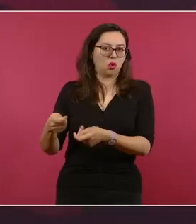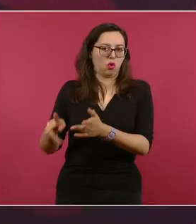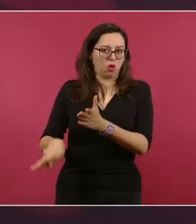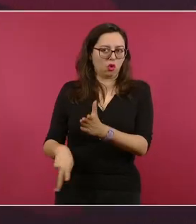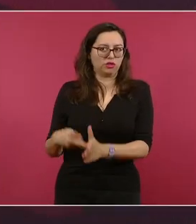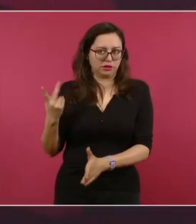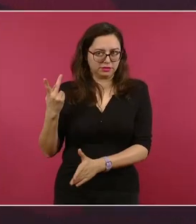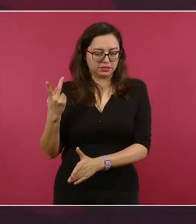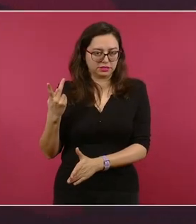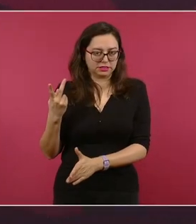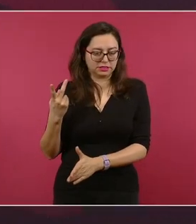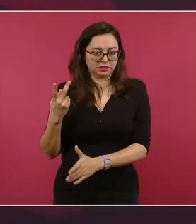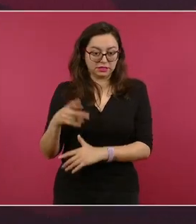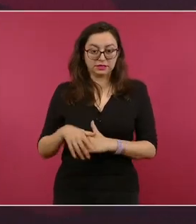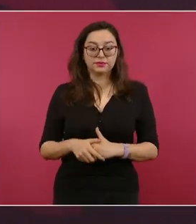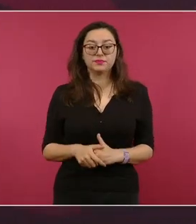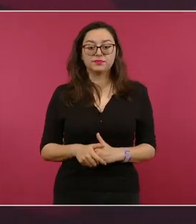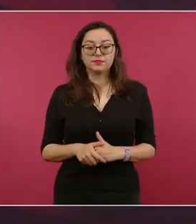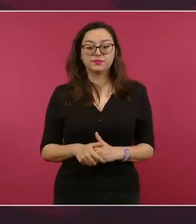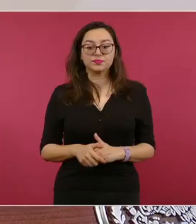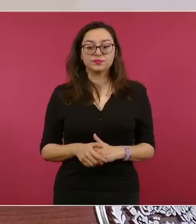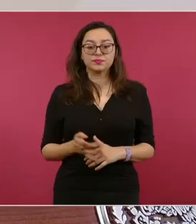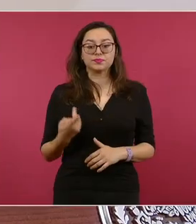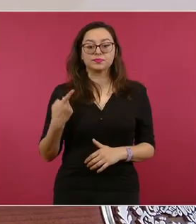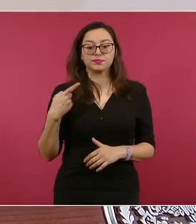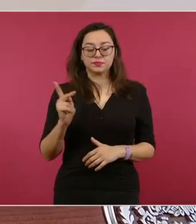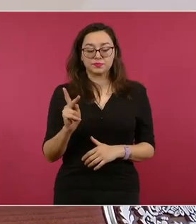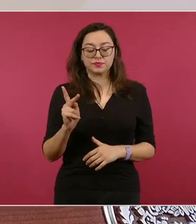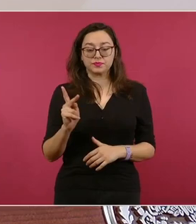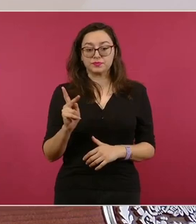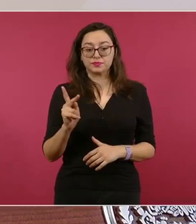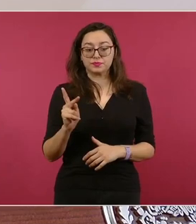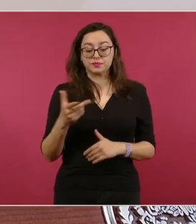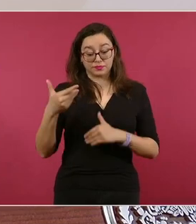Pero que hacia adelante